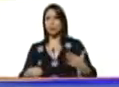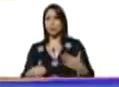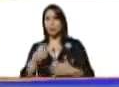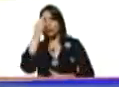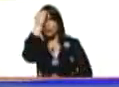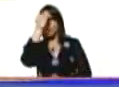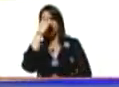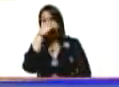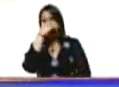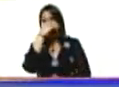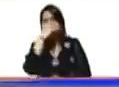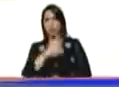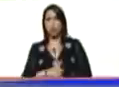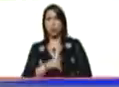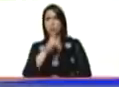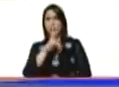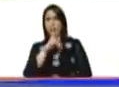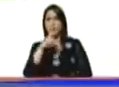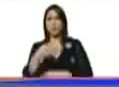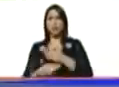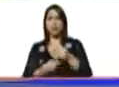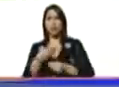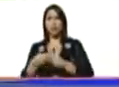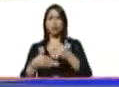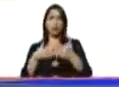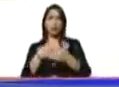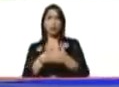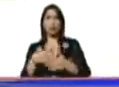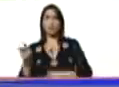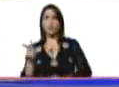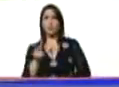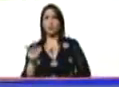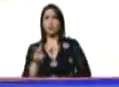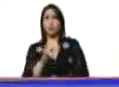a Venezuela. Por eso hoy, ya para activar